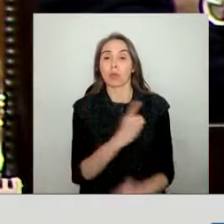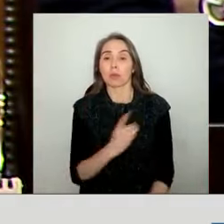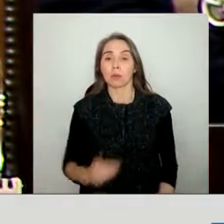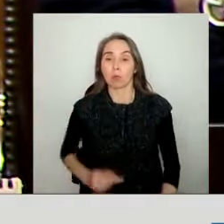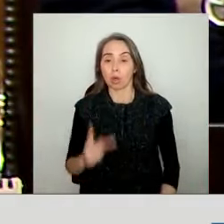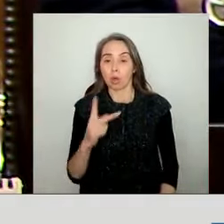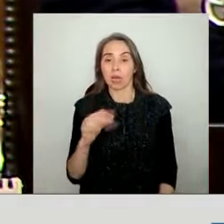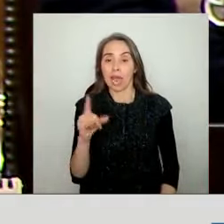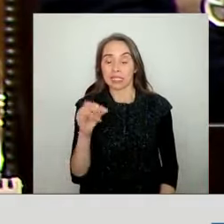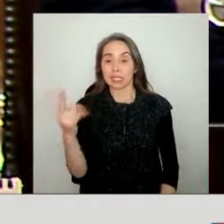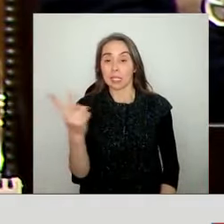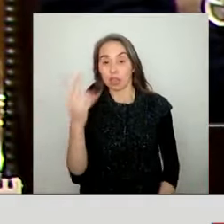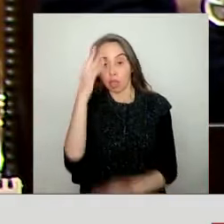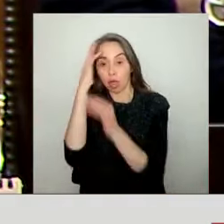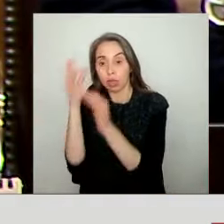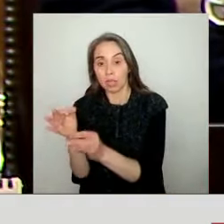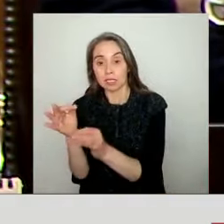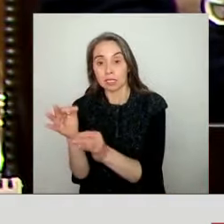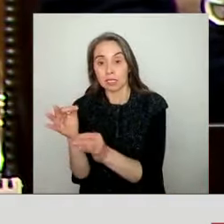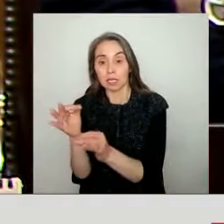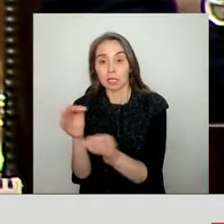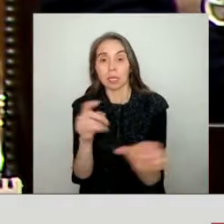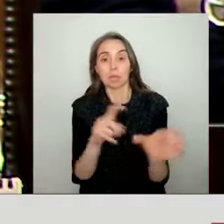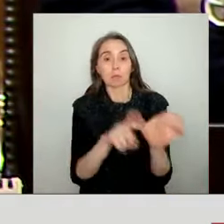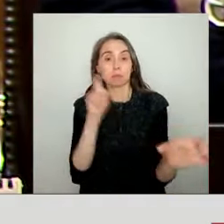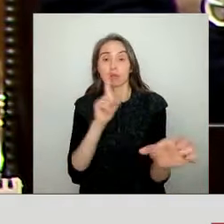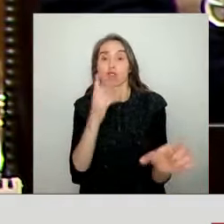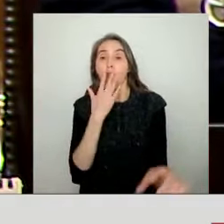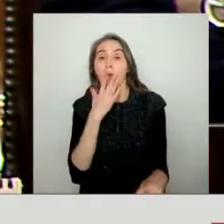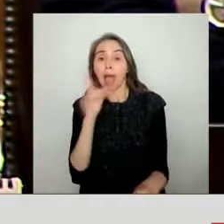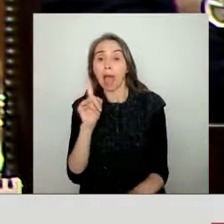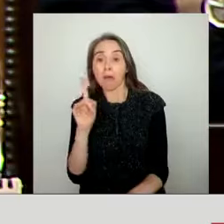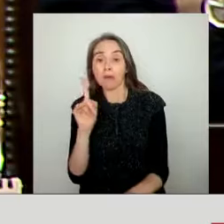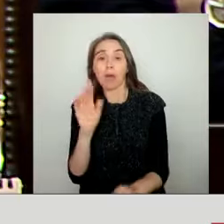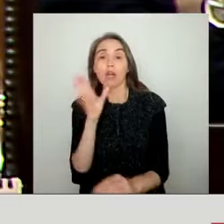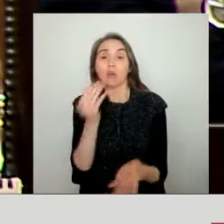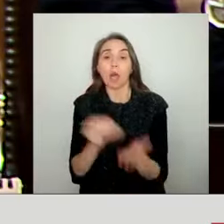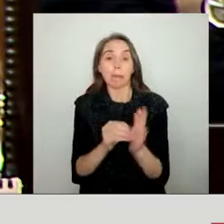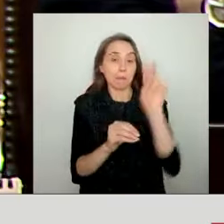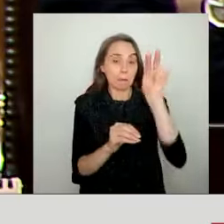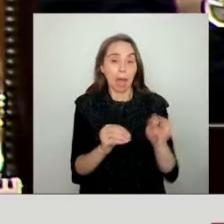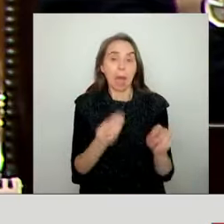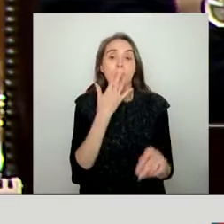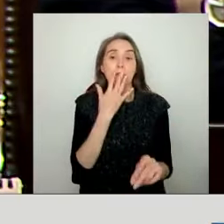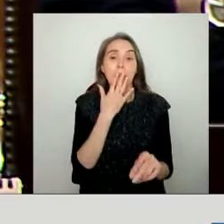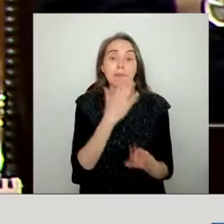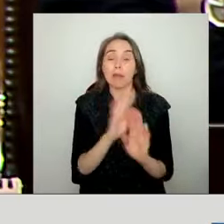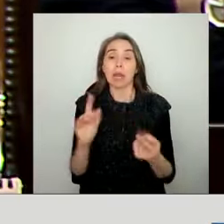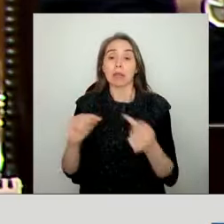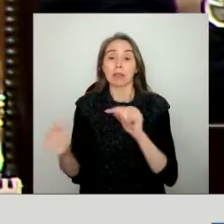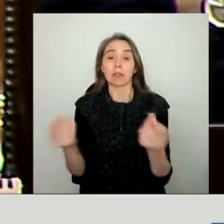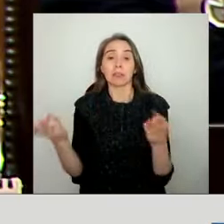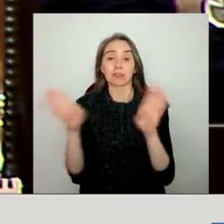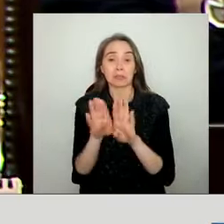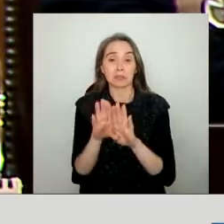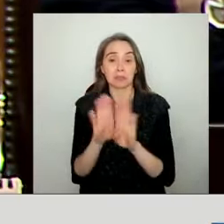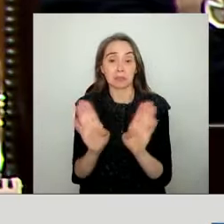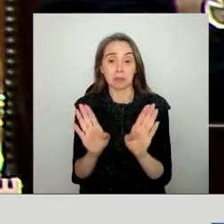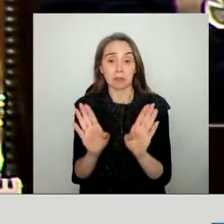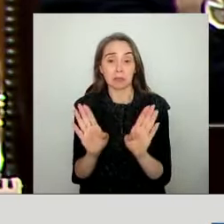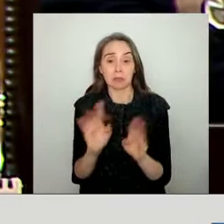deciden desistir de su palabra Entonces no hay más palabras inscritas y se cierra el debate